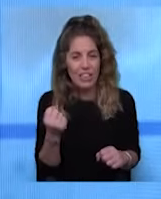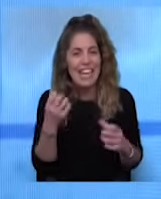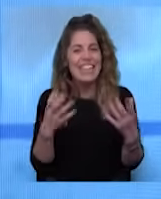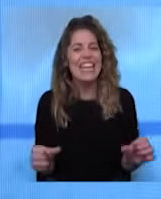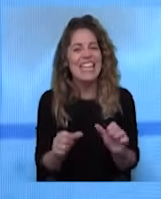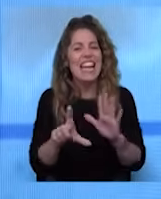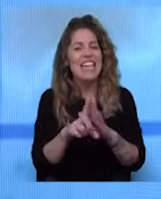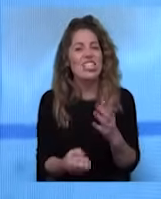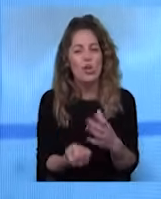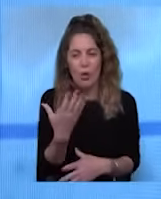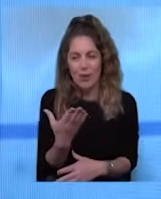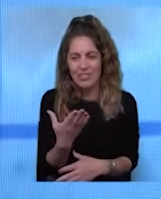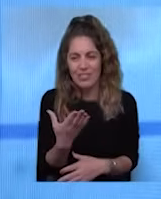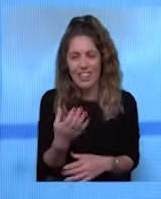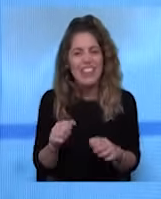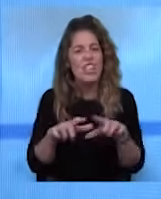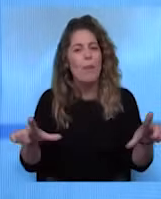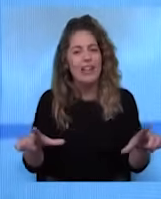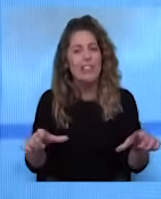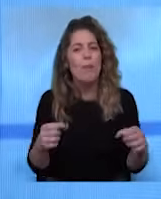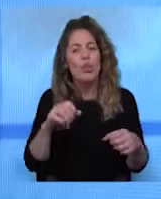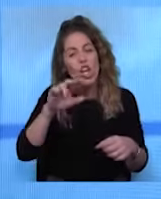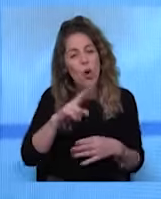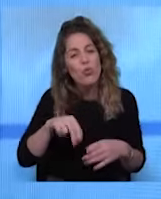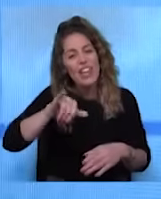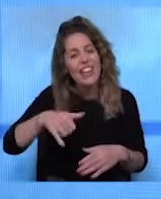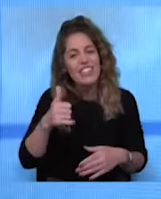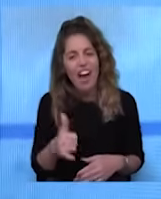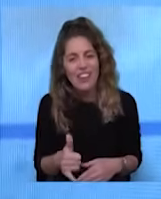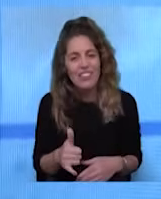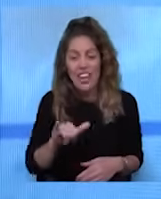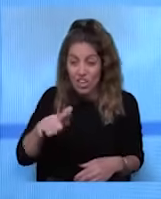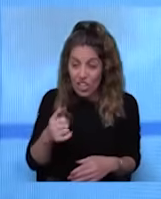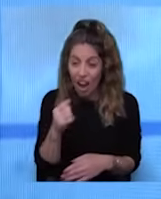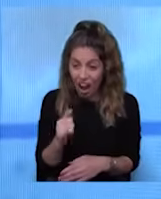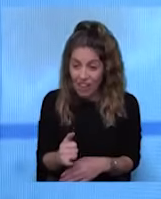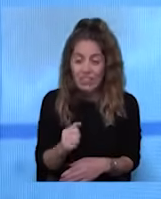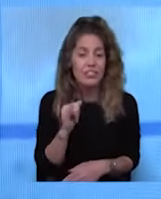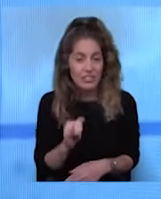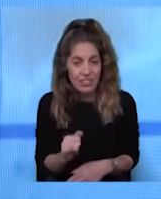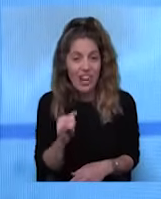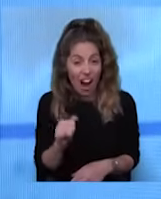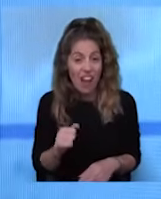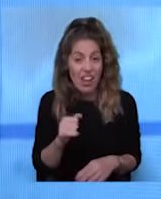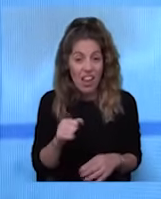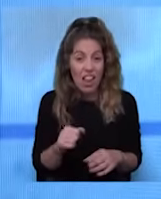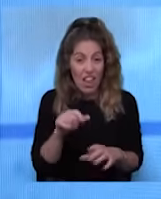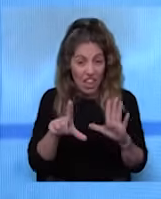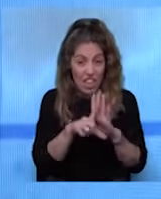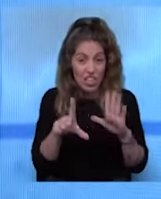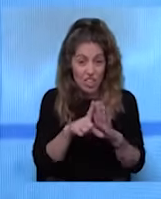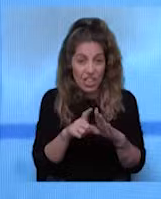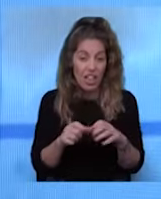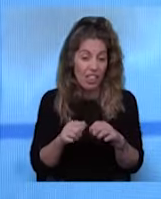leyes nuevas de transparencia Por qué no usan las que hay ya hay leyes de transparencia Y claro que sí hay leyes de transparencia para para